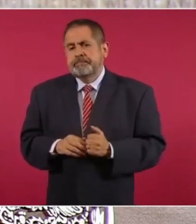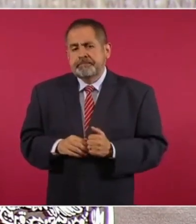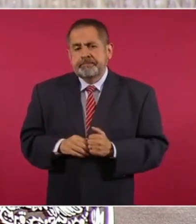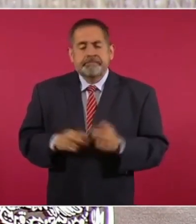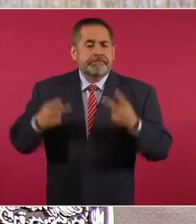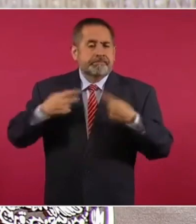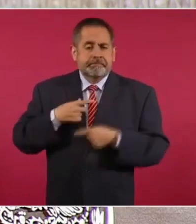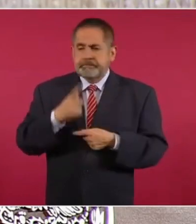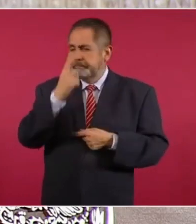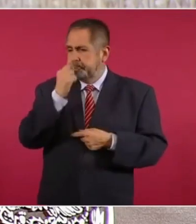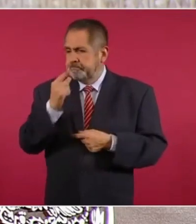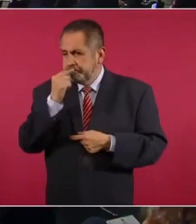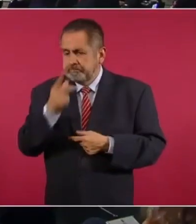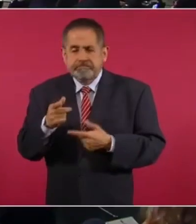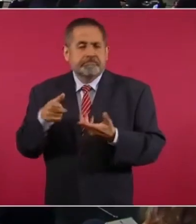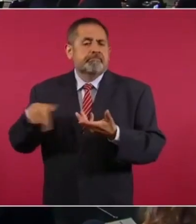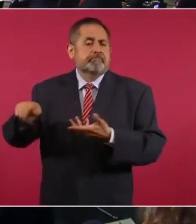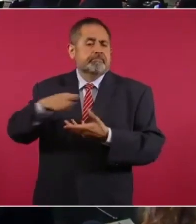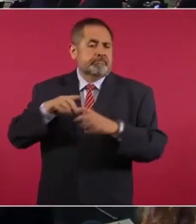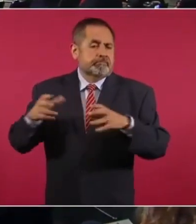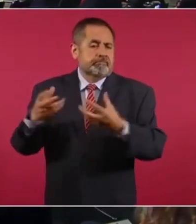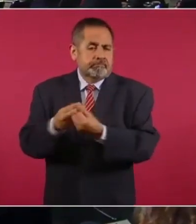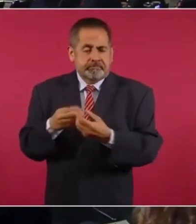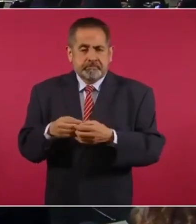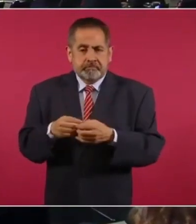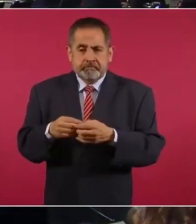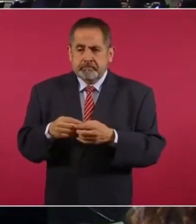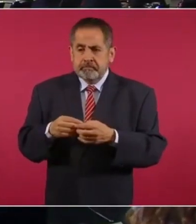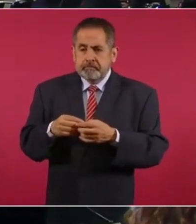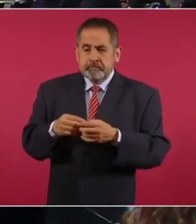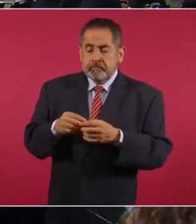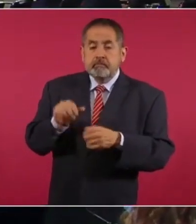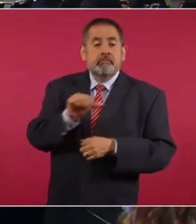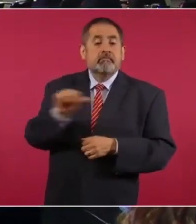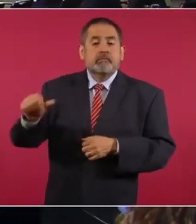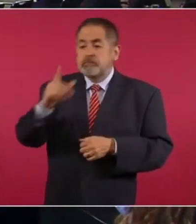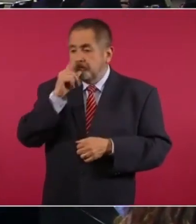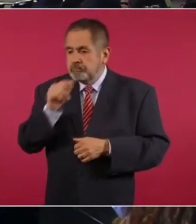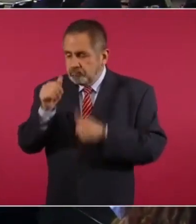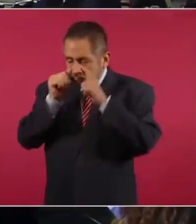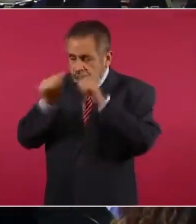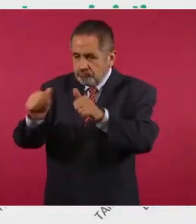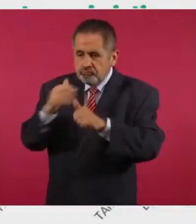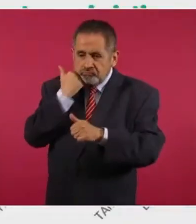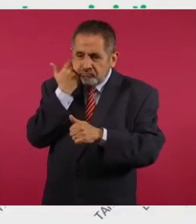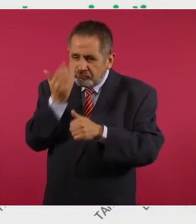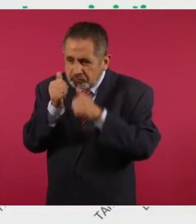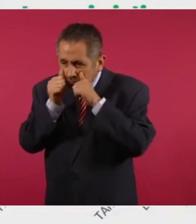los policías, el trato a los policías,